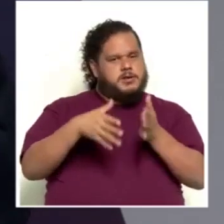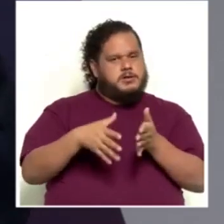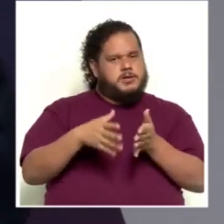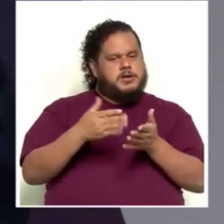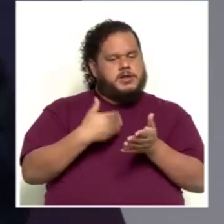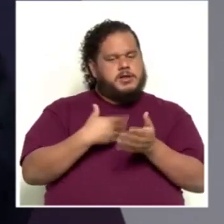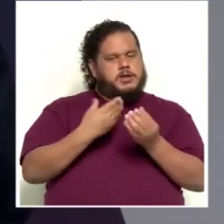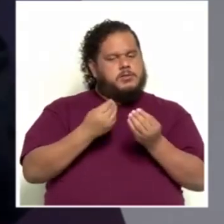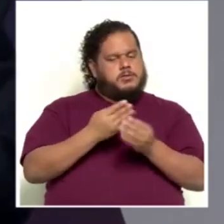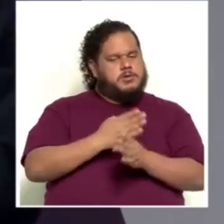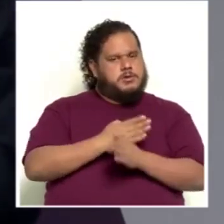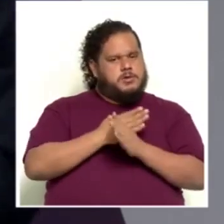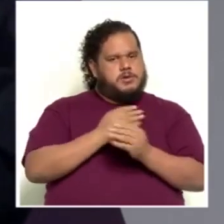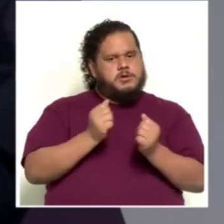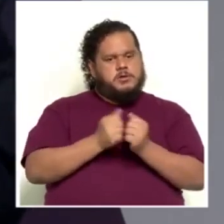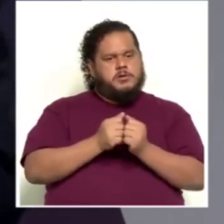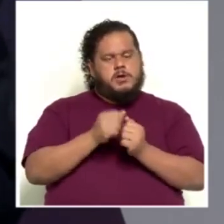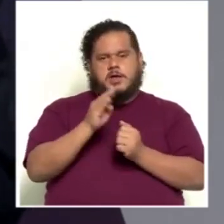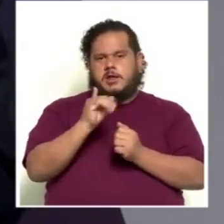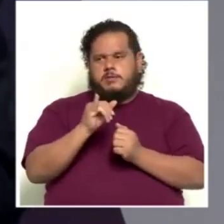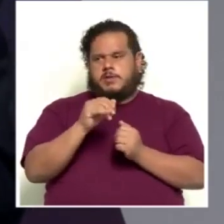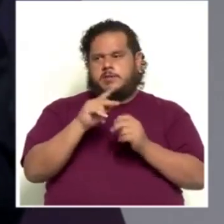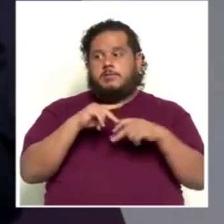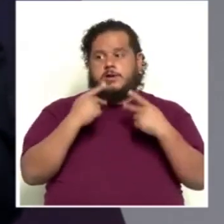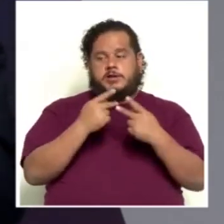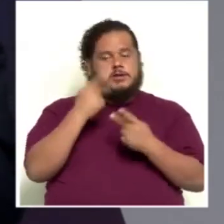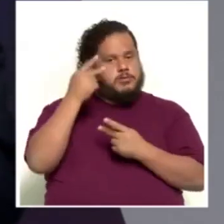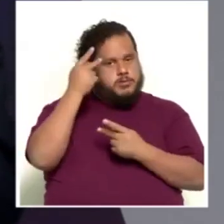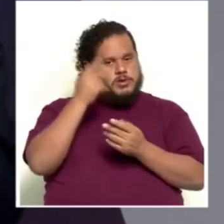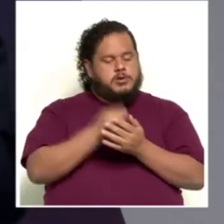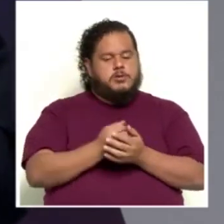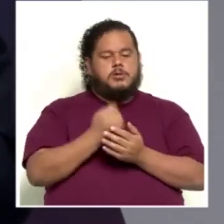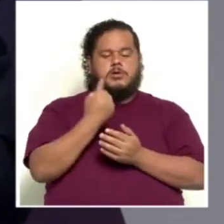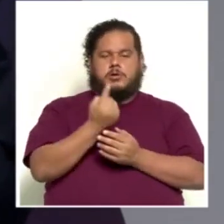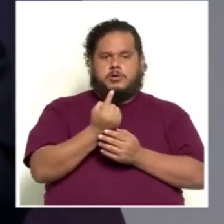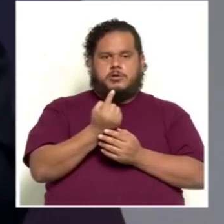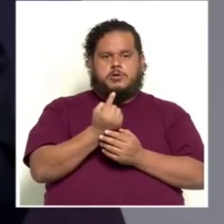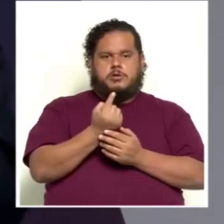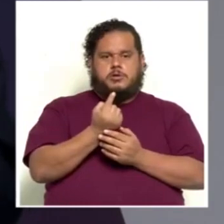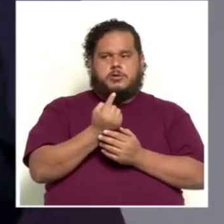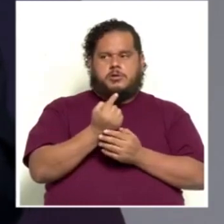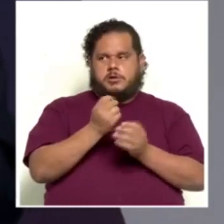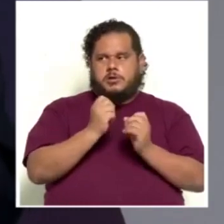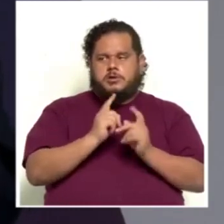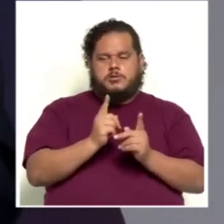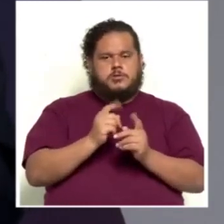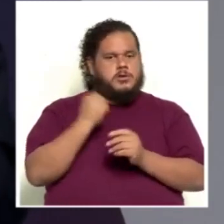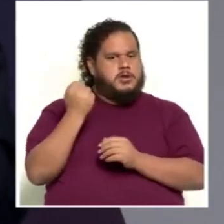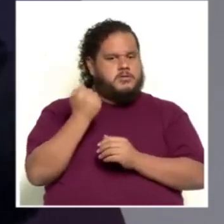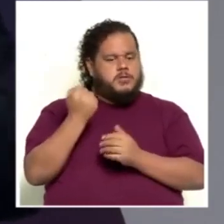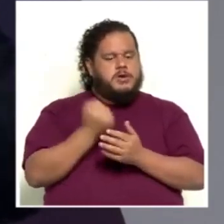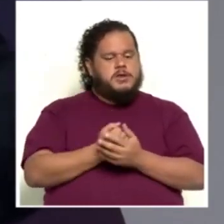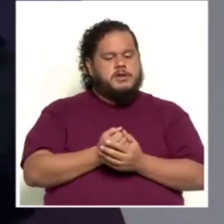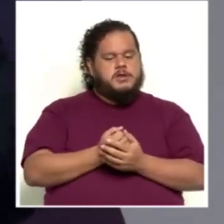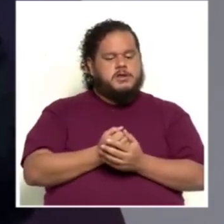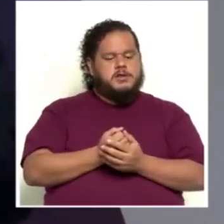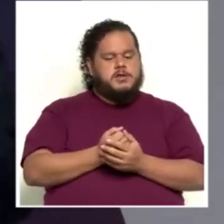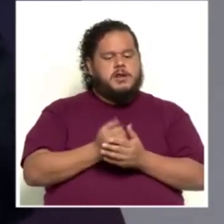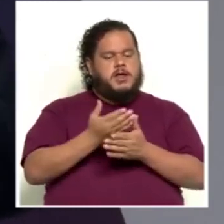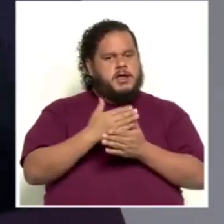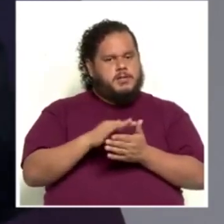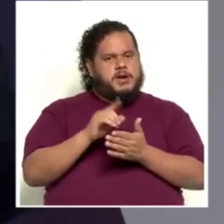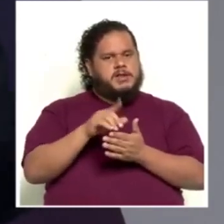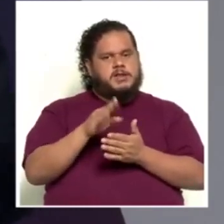mucha resistencia con el bipartidismo. Y una de las opciones fuertes era parte de